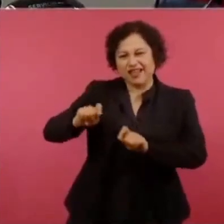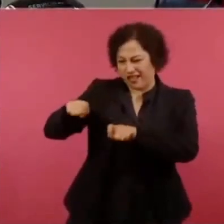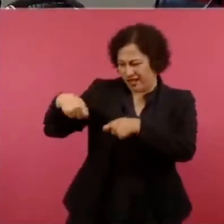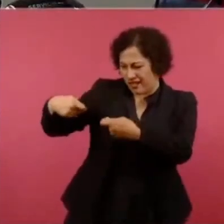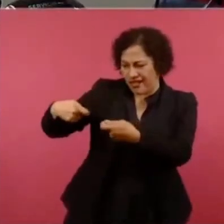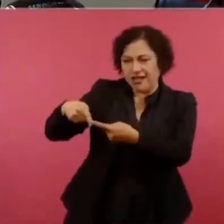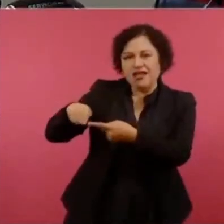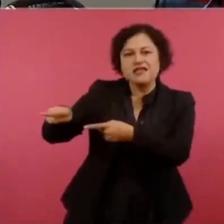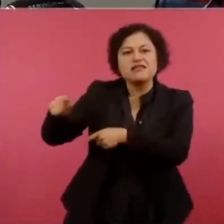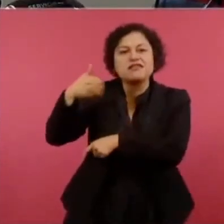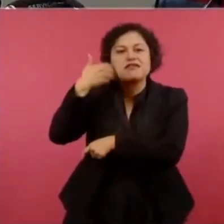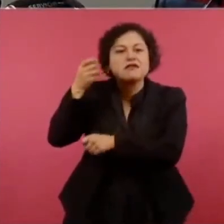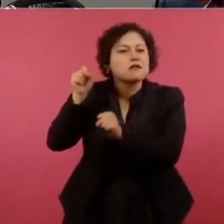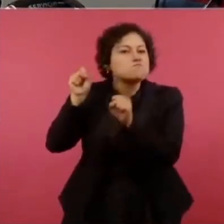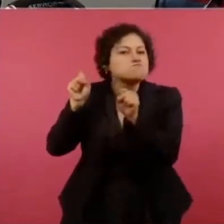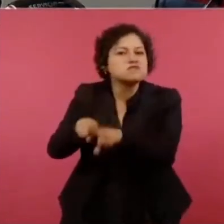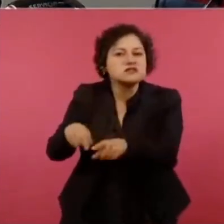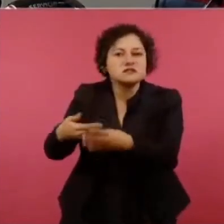Ninguno de ellos